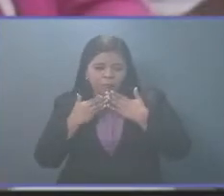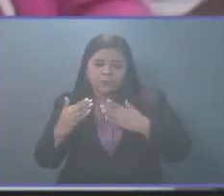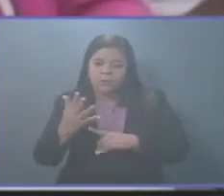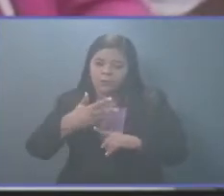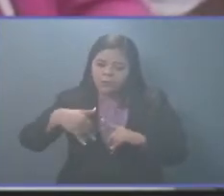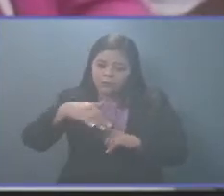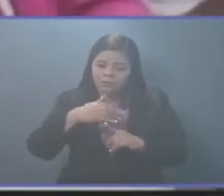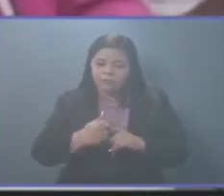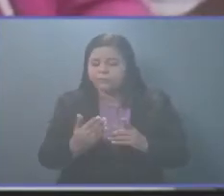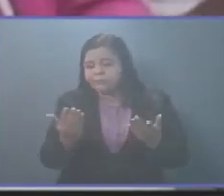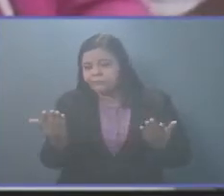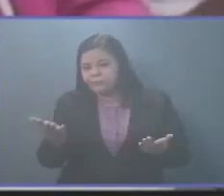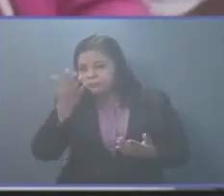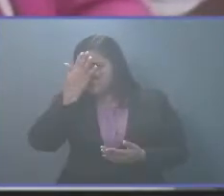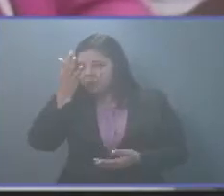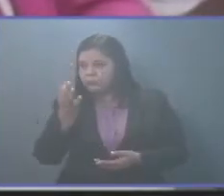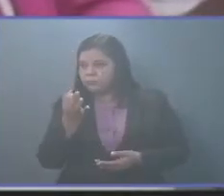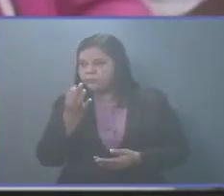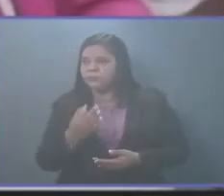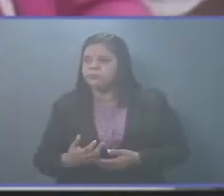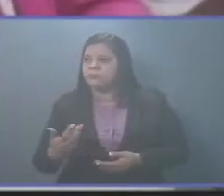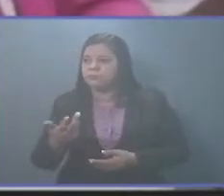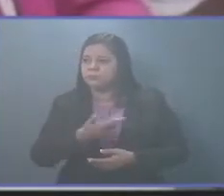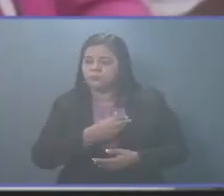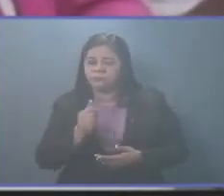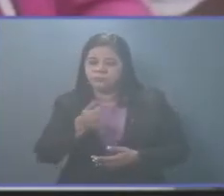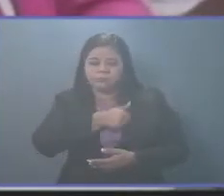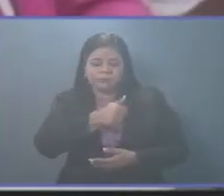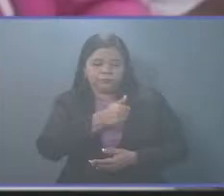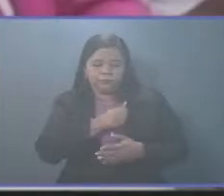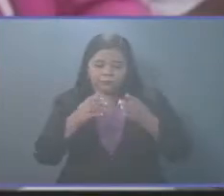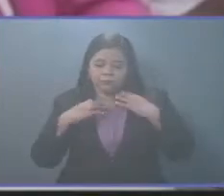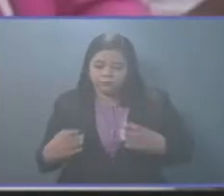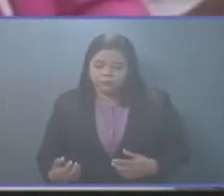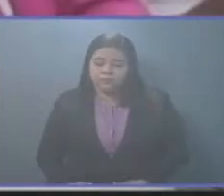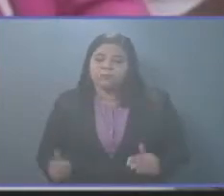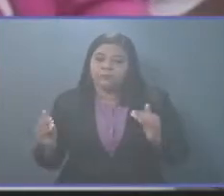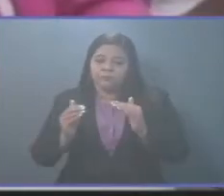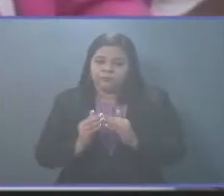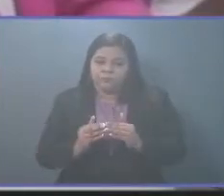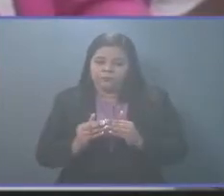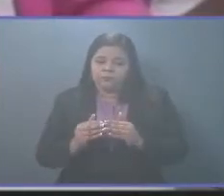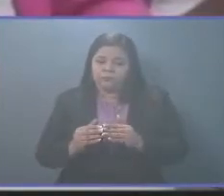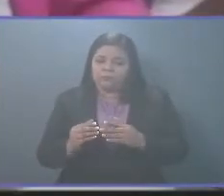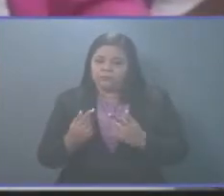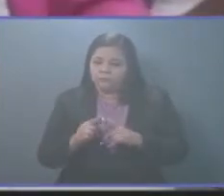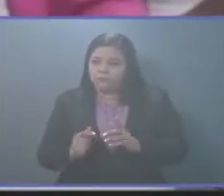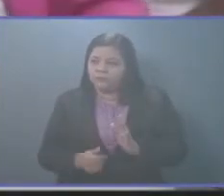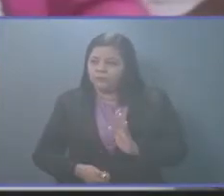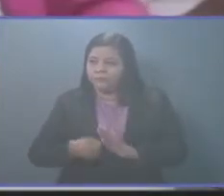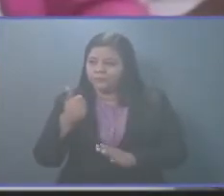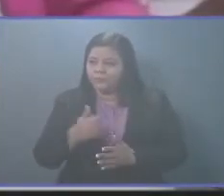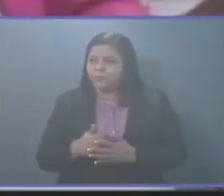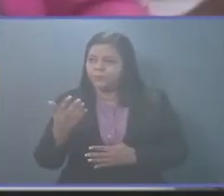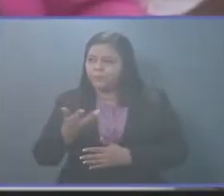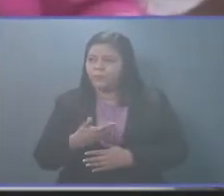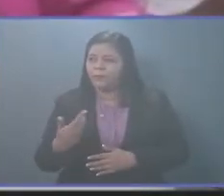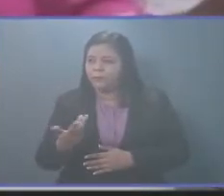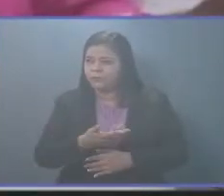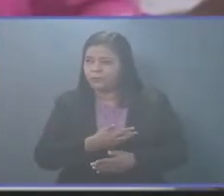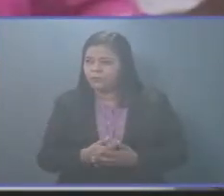Yo creo que es una corresponsabilidad entre el Ejecutivo y el Congreso, pues definir precisamente si se ha hecho bien